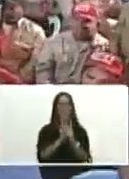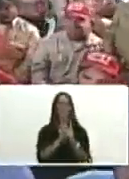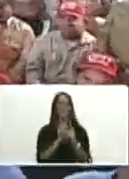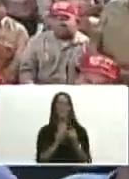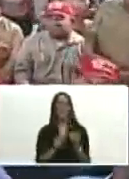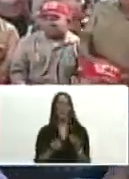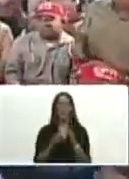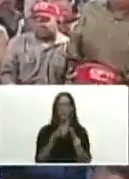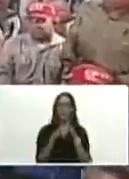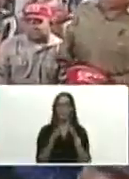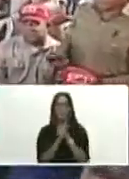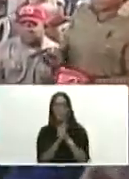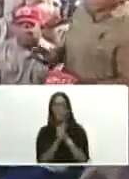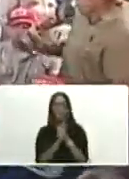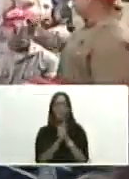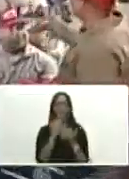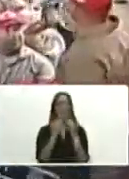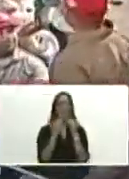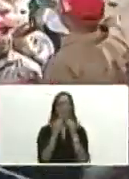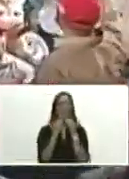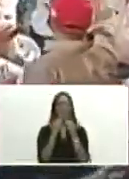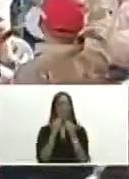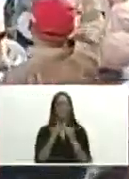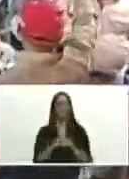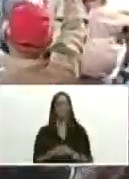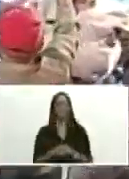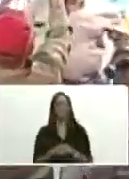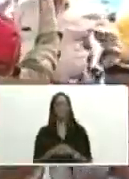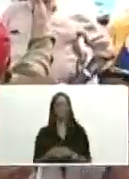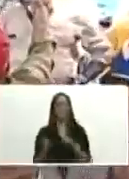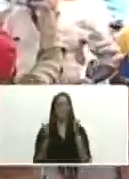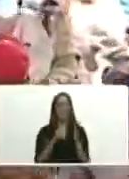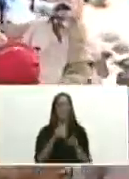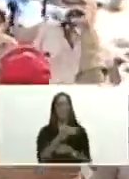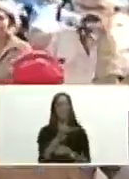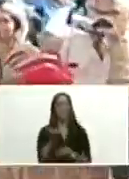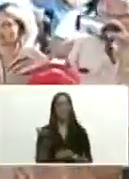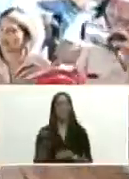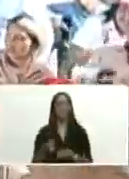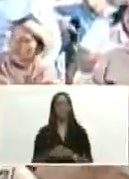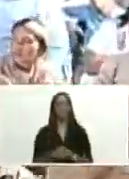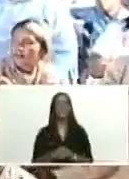compañeras para estar más cerca por aquí al lado de ustedes